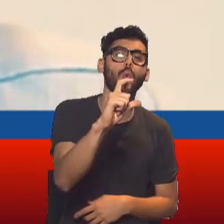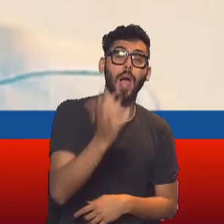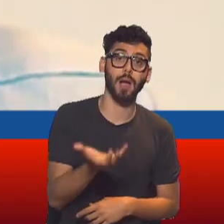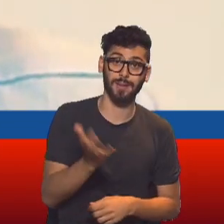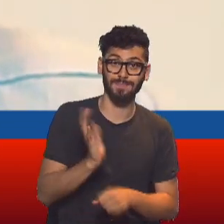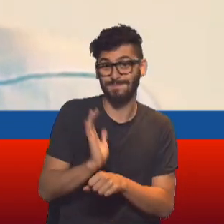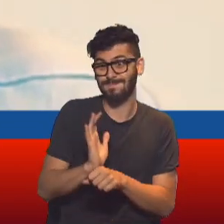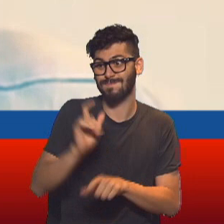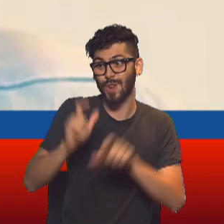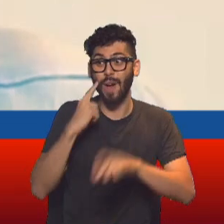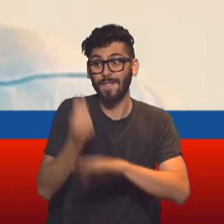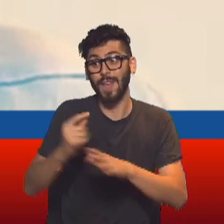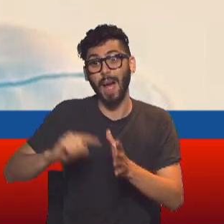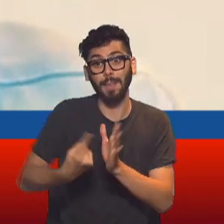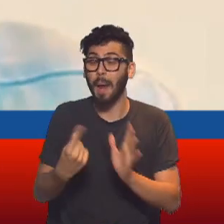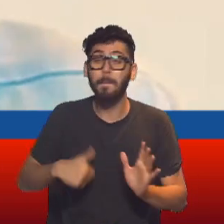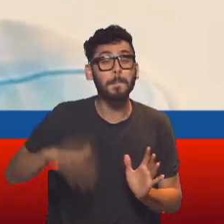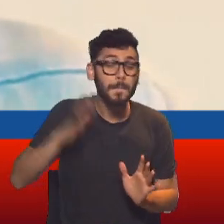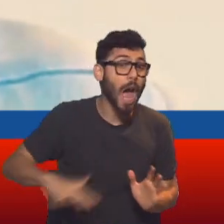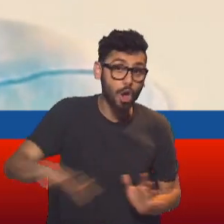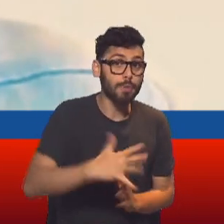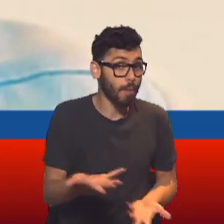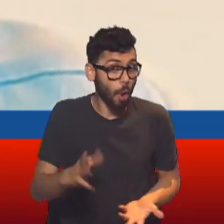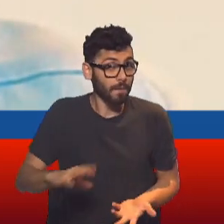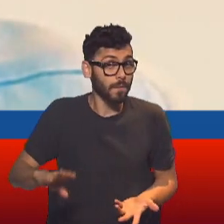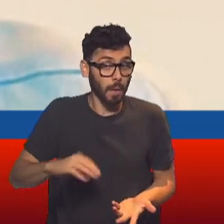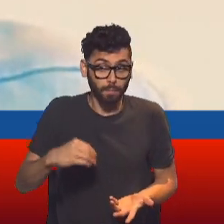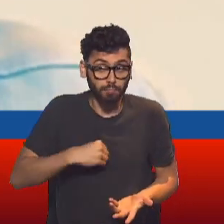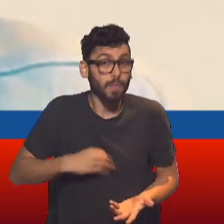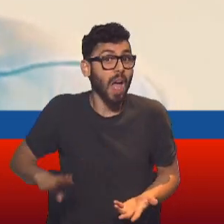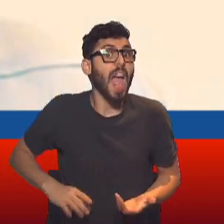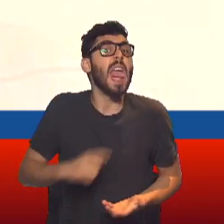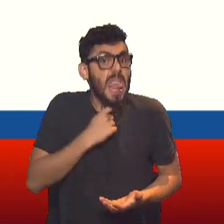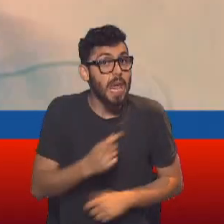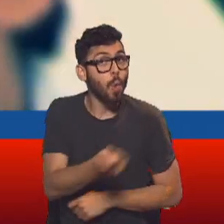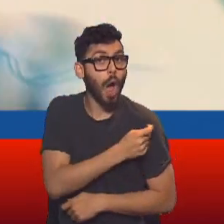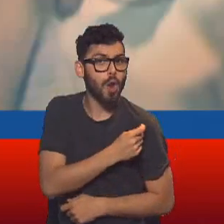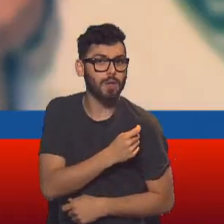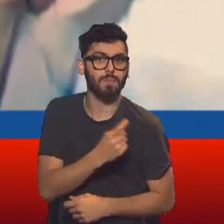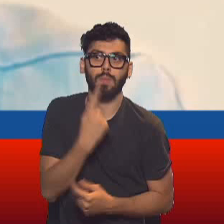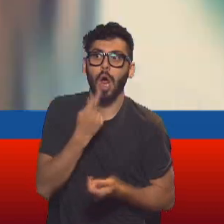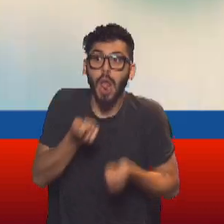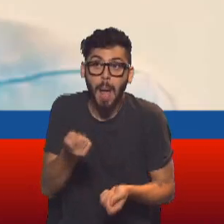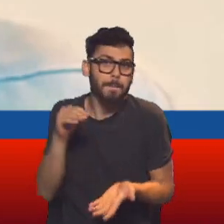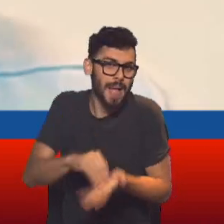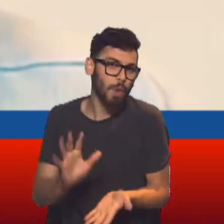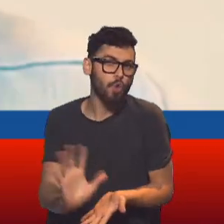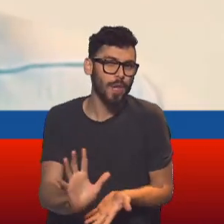enorme mayoría de los que viven en la ciudad tienen la voluntad de vacunarse y no requieren otro esfuerzo, otra